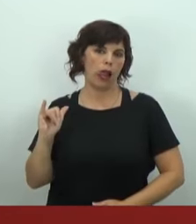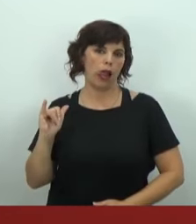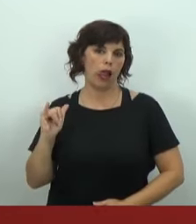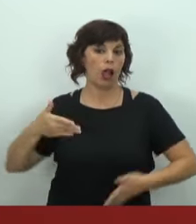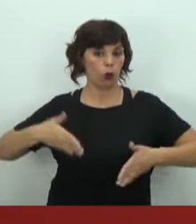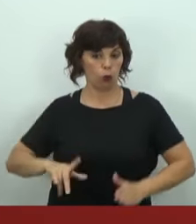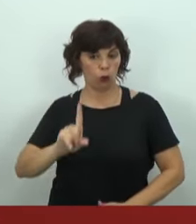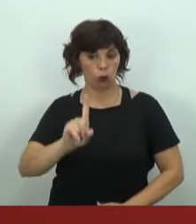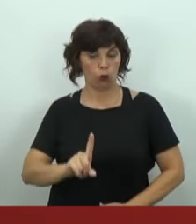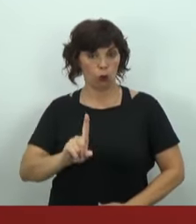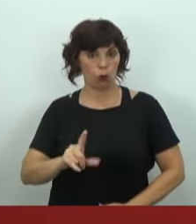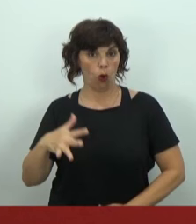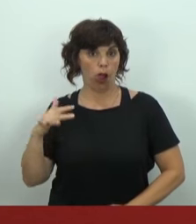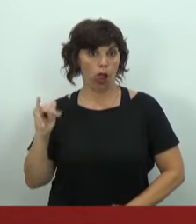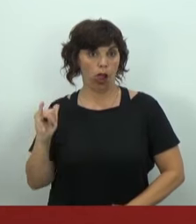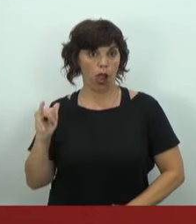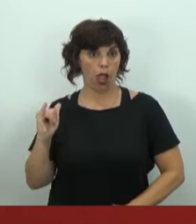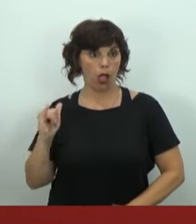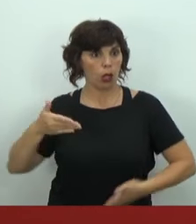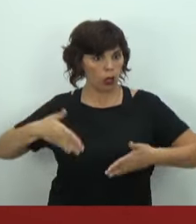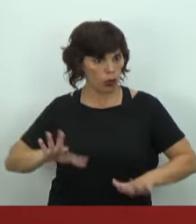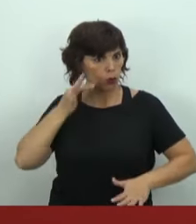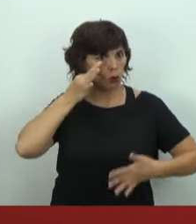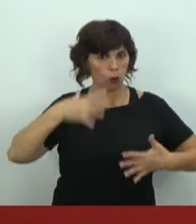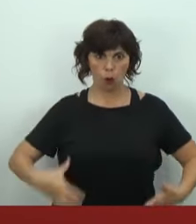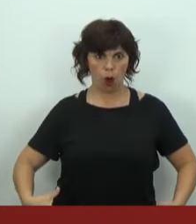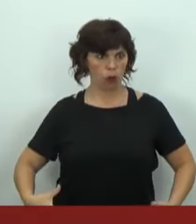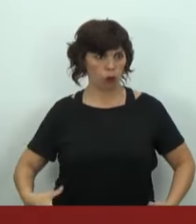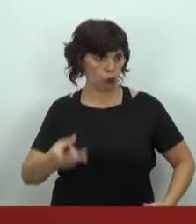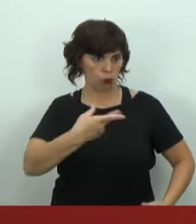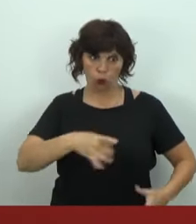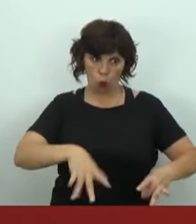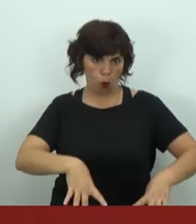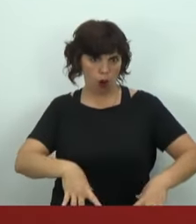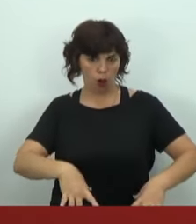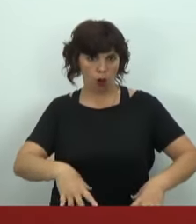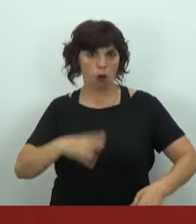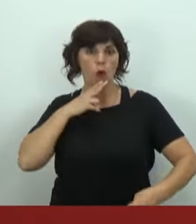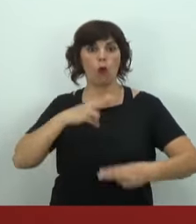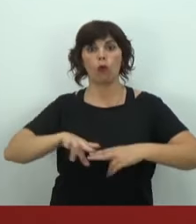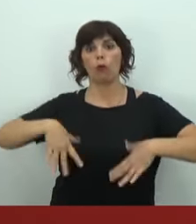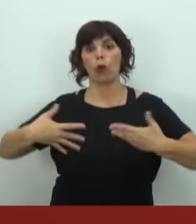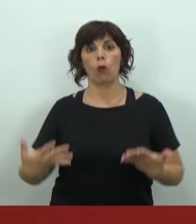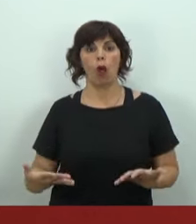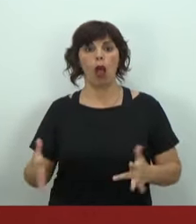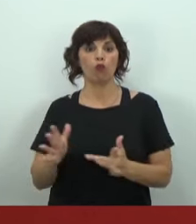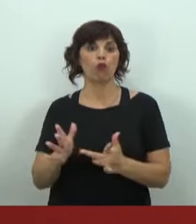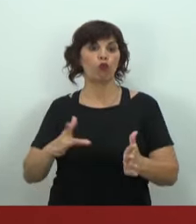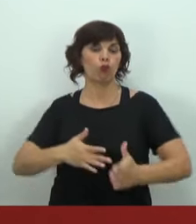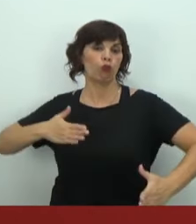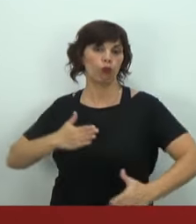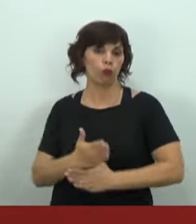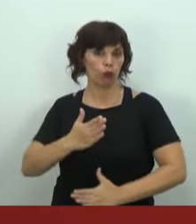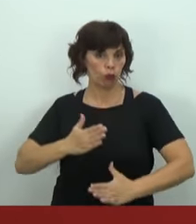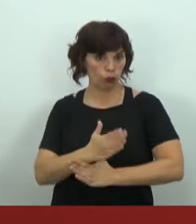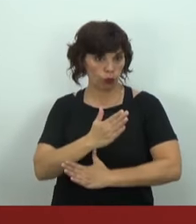un hijo de carne y sangre como tú y yo, y su nombre es Jesucristo de Nazaret.